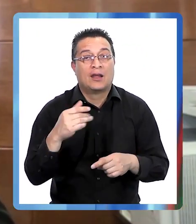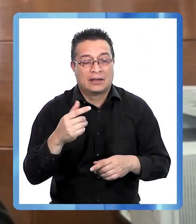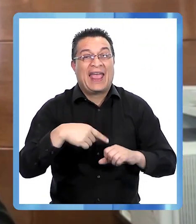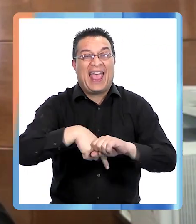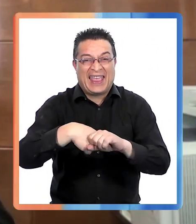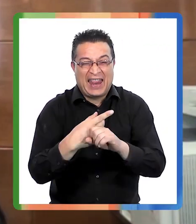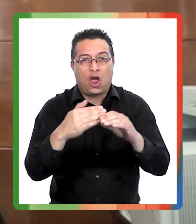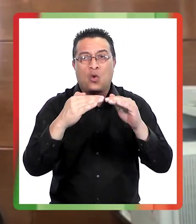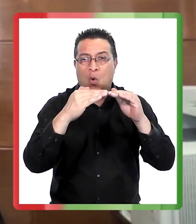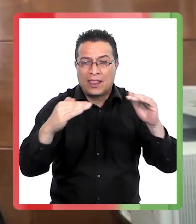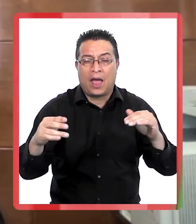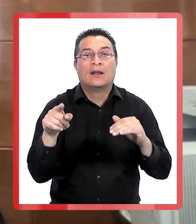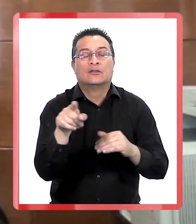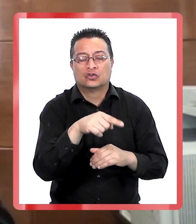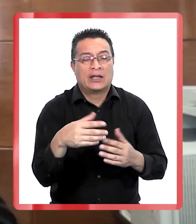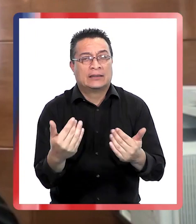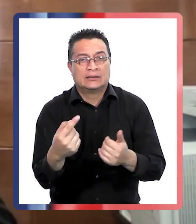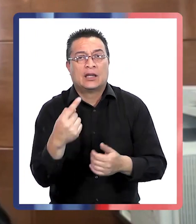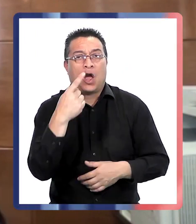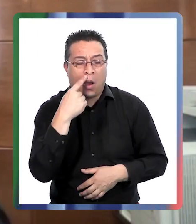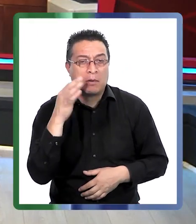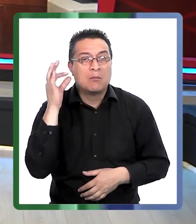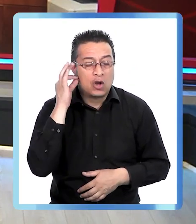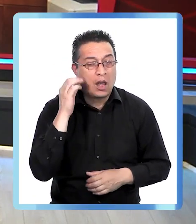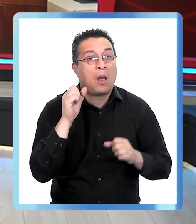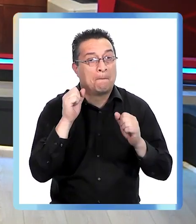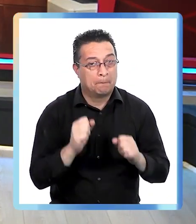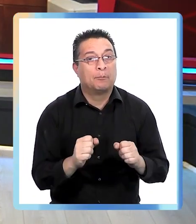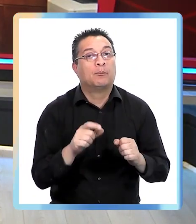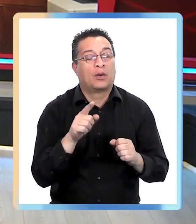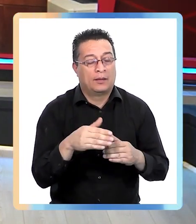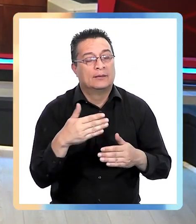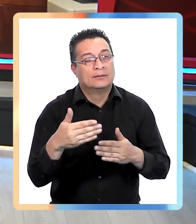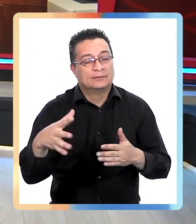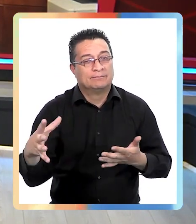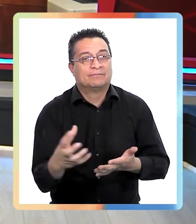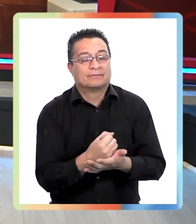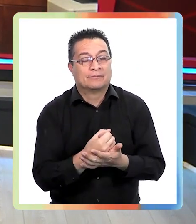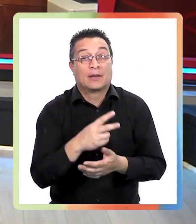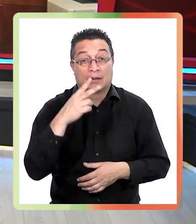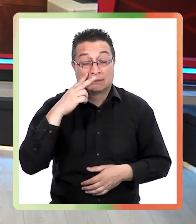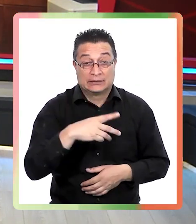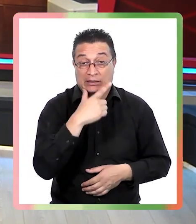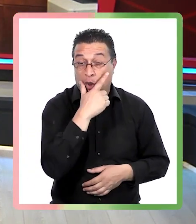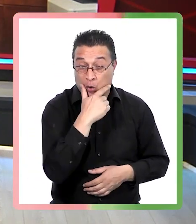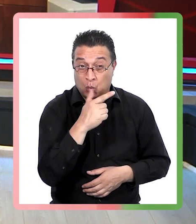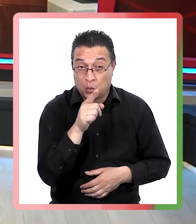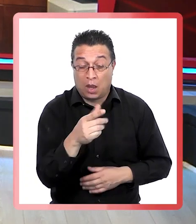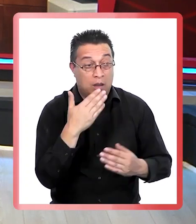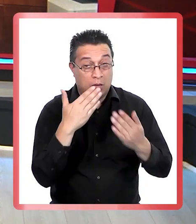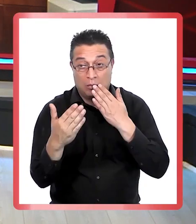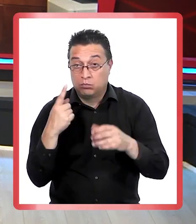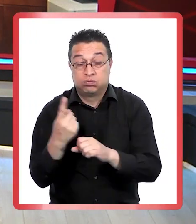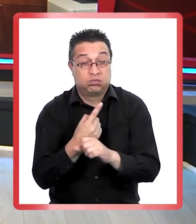de género, de equidad de género tan necesaria entre hombres y mujeres, se puedan consolidar y llevar adelante. Y no me cabe duda que en la medida en que el